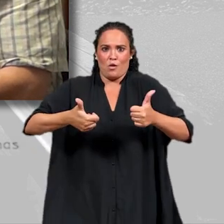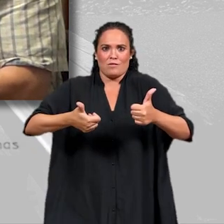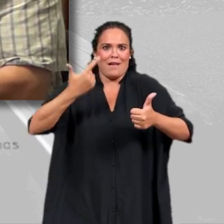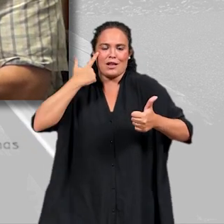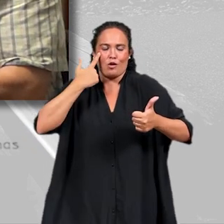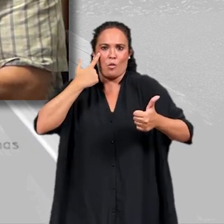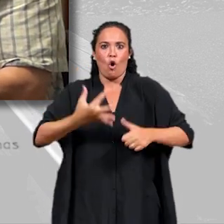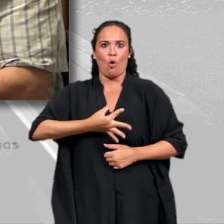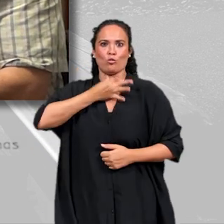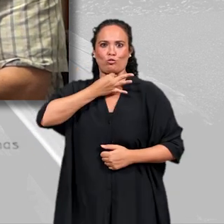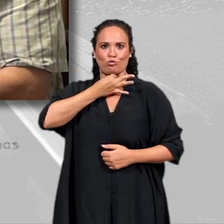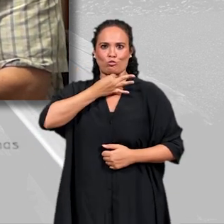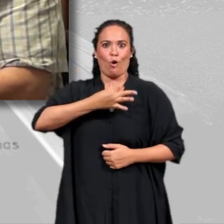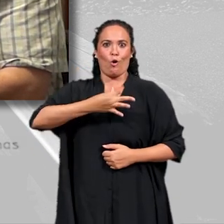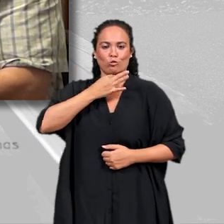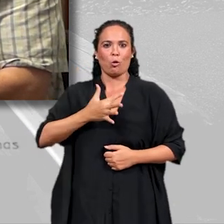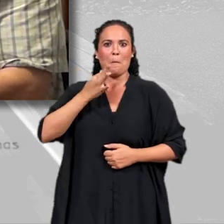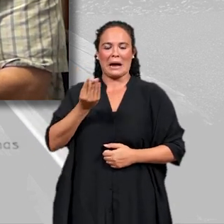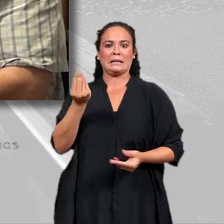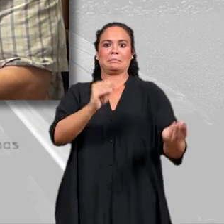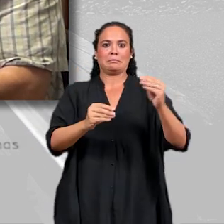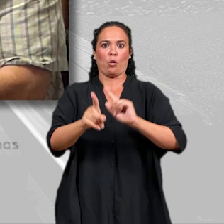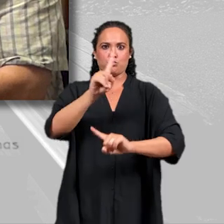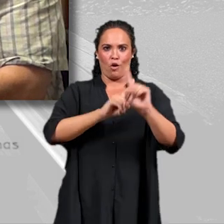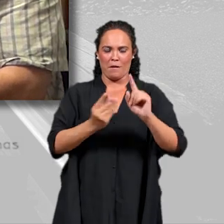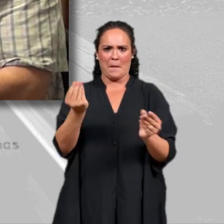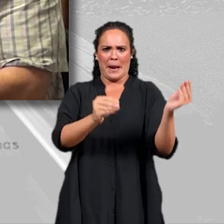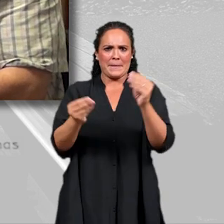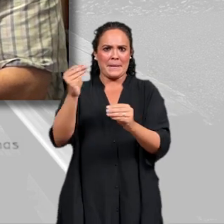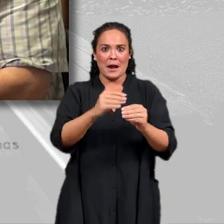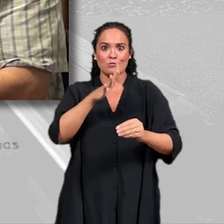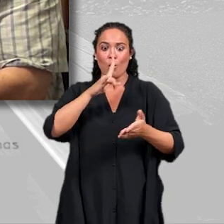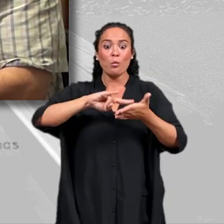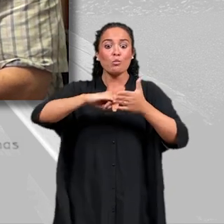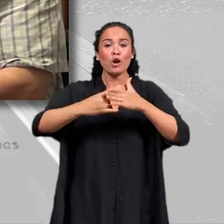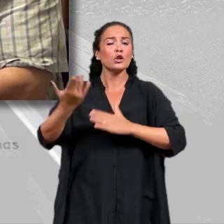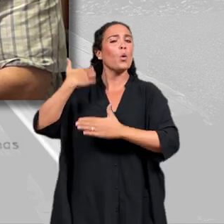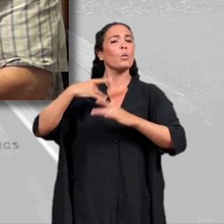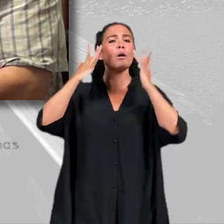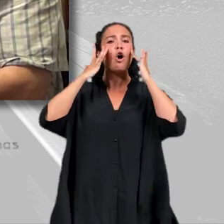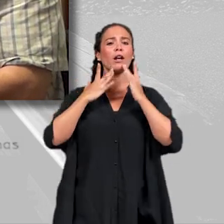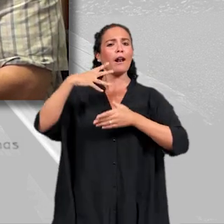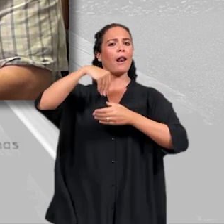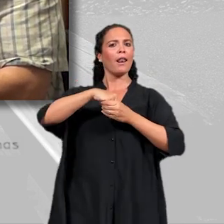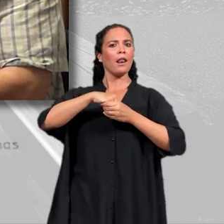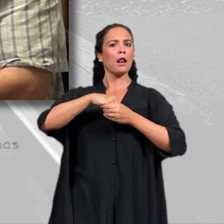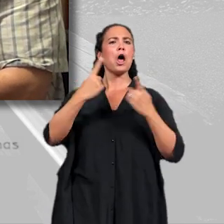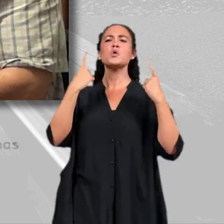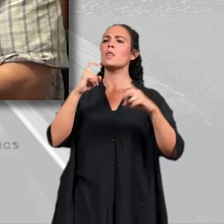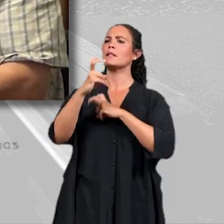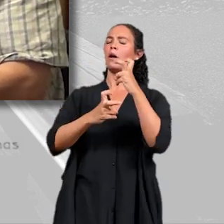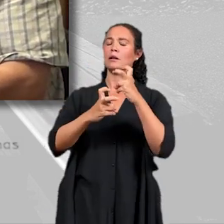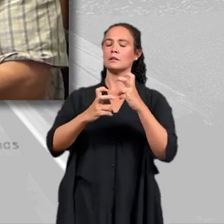corto. Además surgieron problemas porque en el proyecto no se contempló ciertas obras que luego se vieron